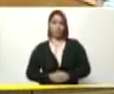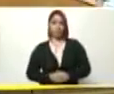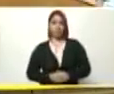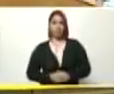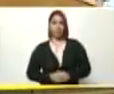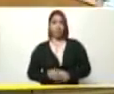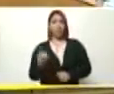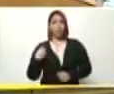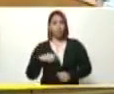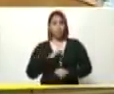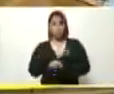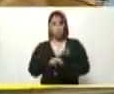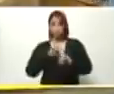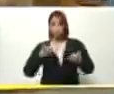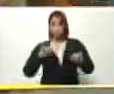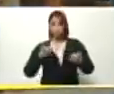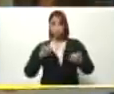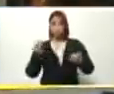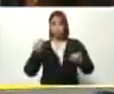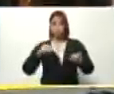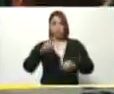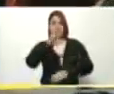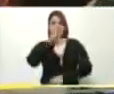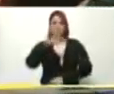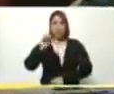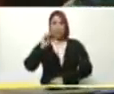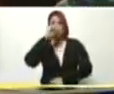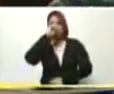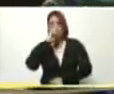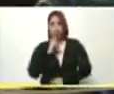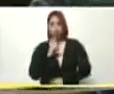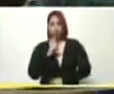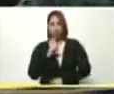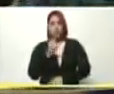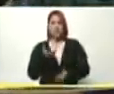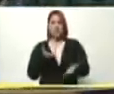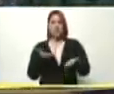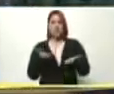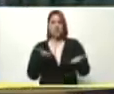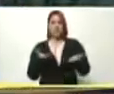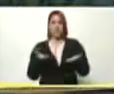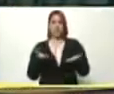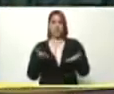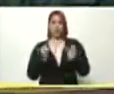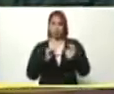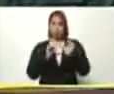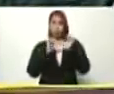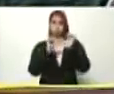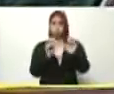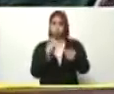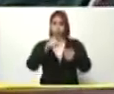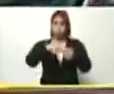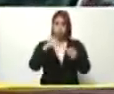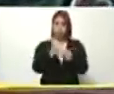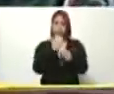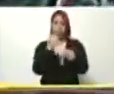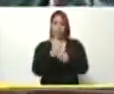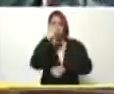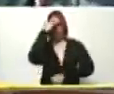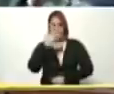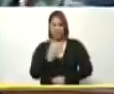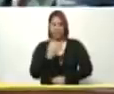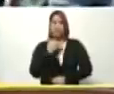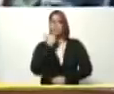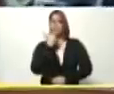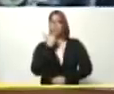los que tienen ya más de 30 años de servicio y siguen en servicio activo, los que se acercan